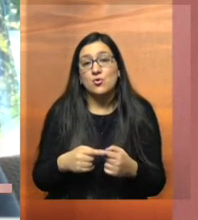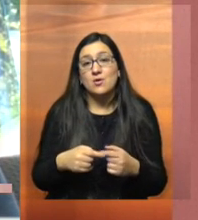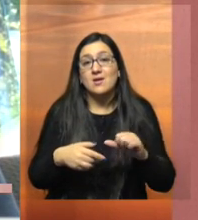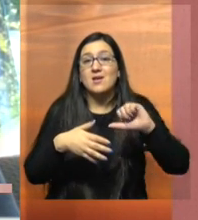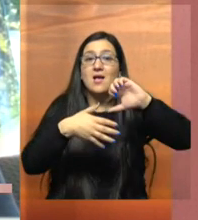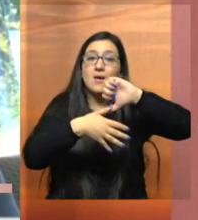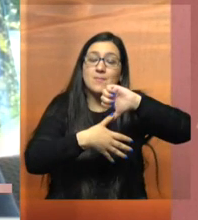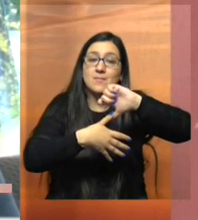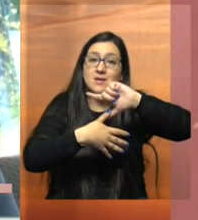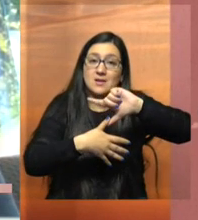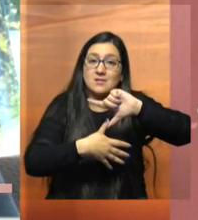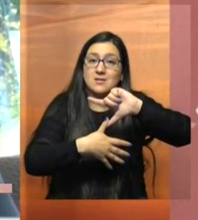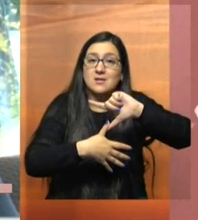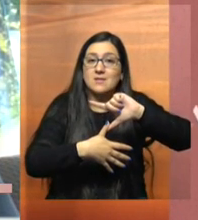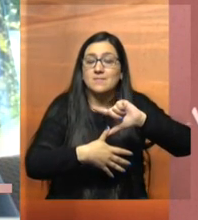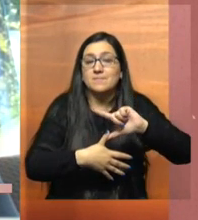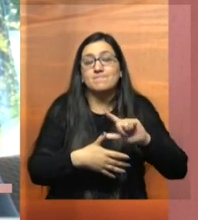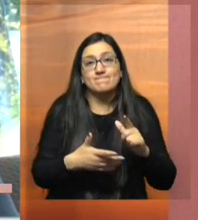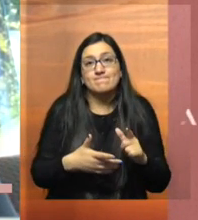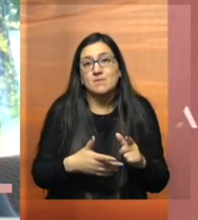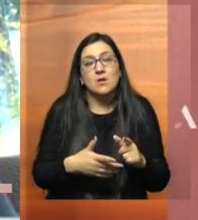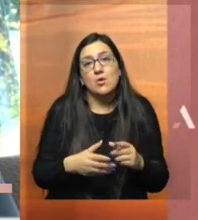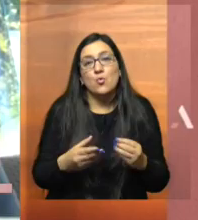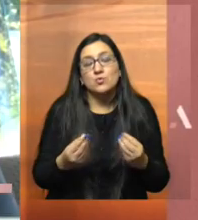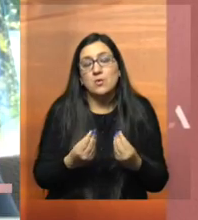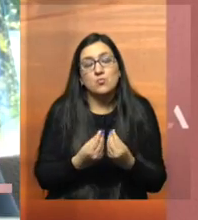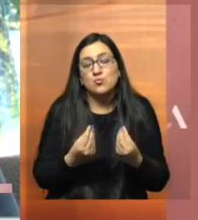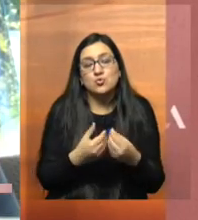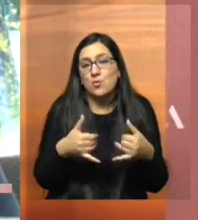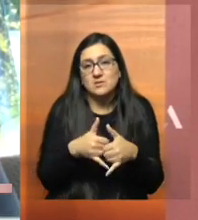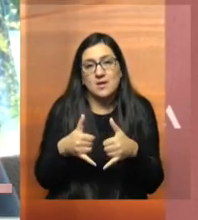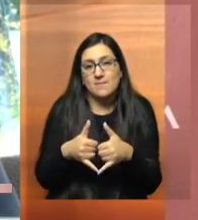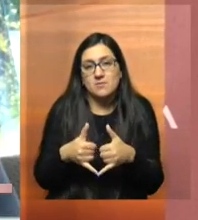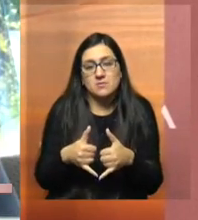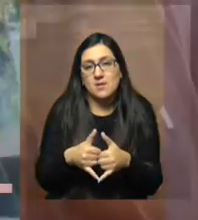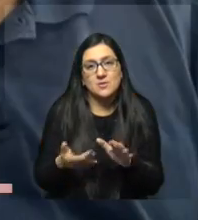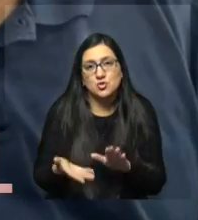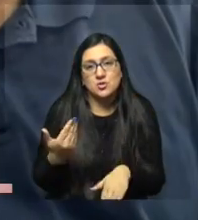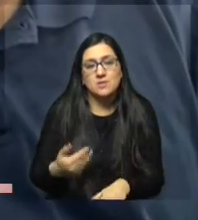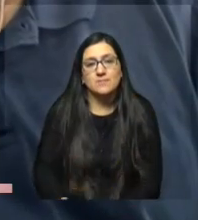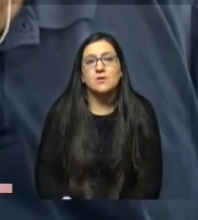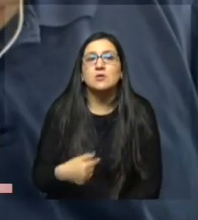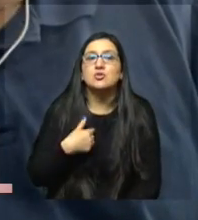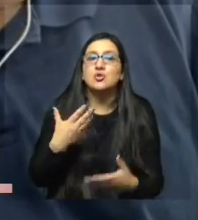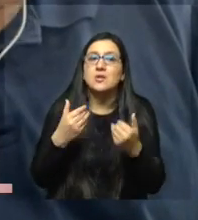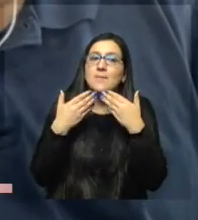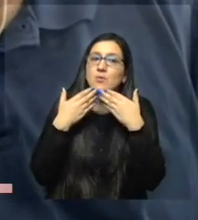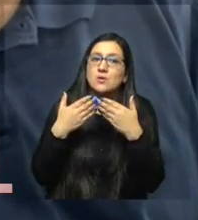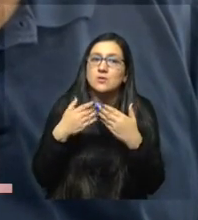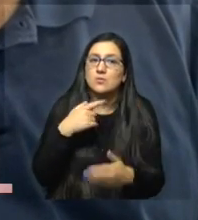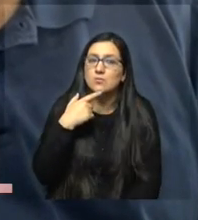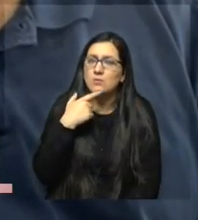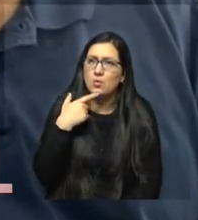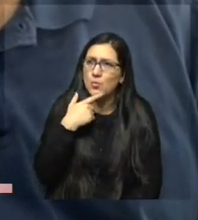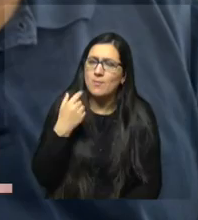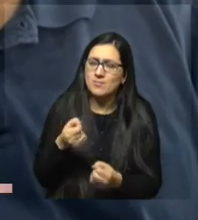en su conjunto tiene un fetiche muy fuerte por el uso de WhatsApp. Gabriel, yo te quería preguntar una cosa que me sorprendió en el estudio,